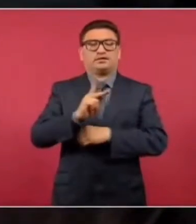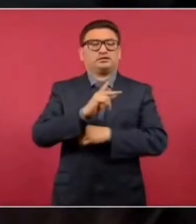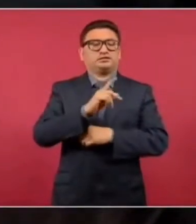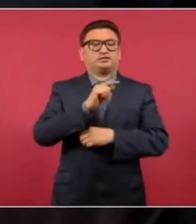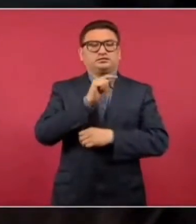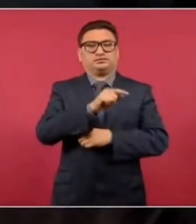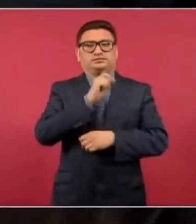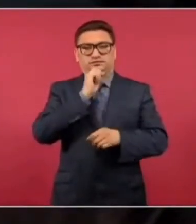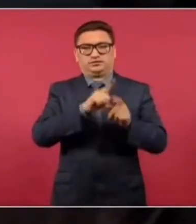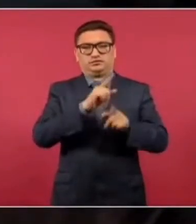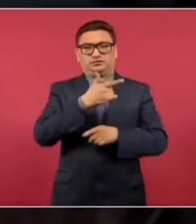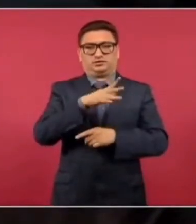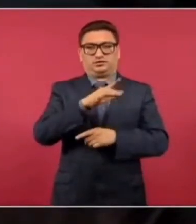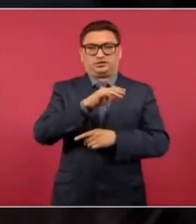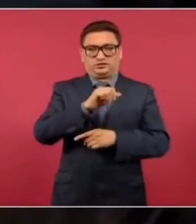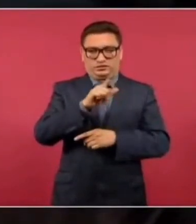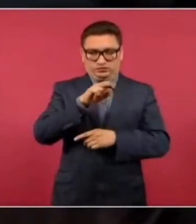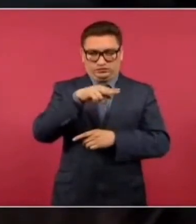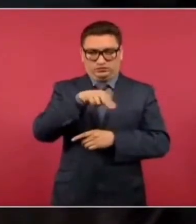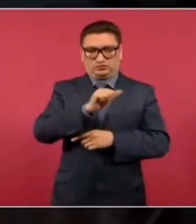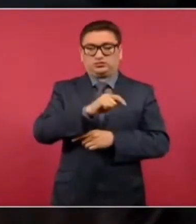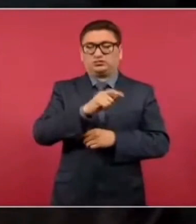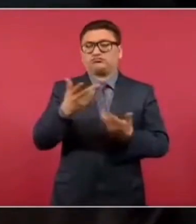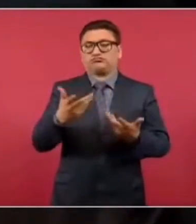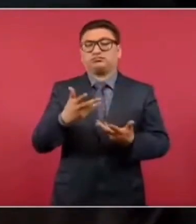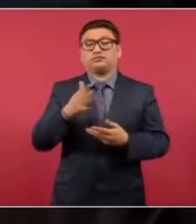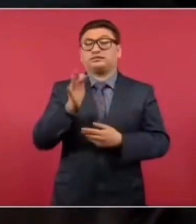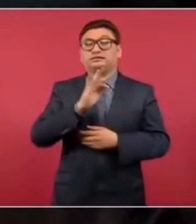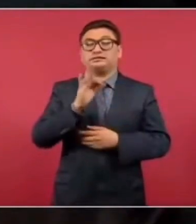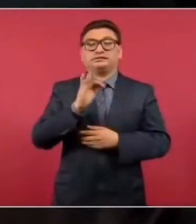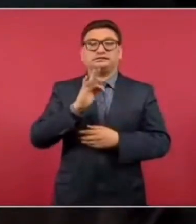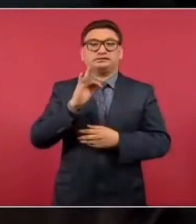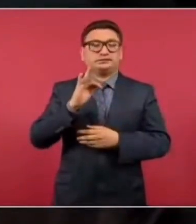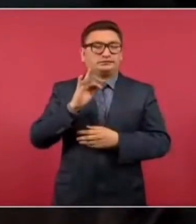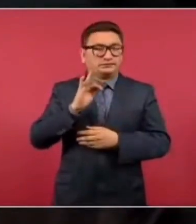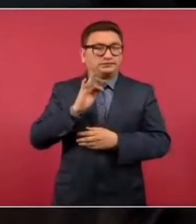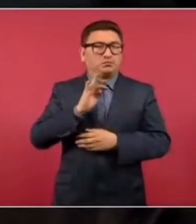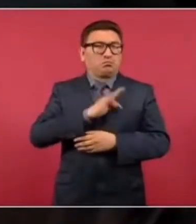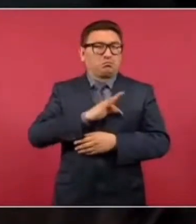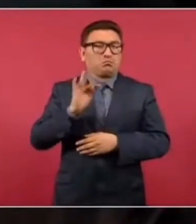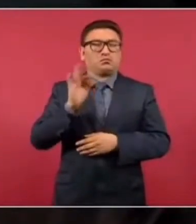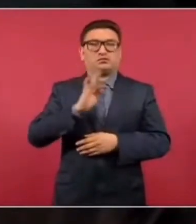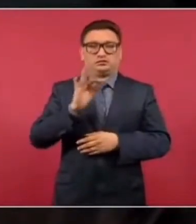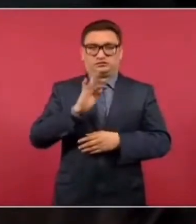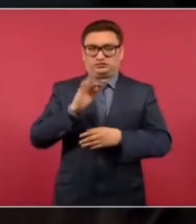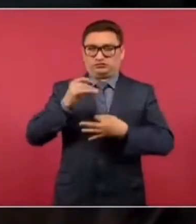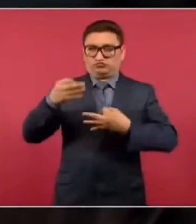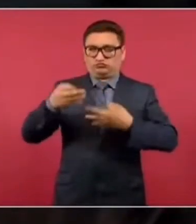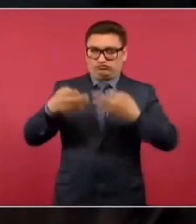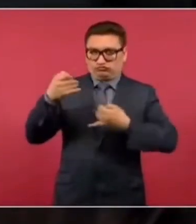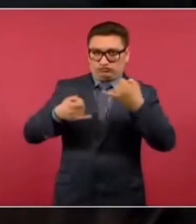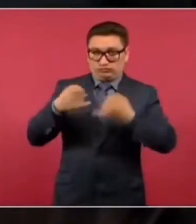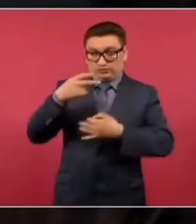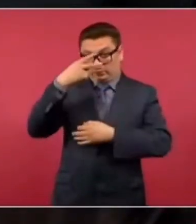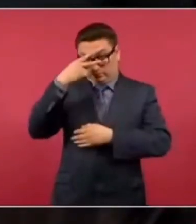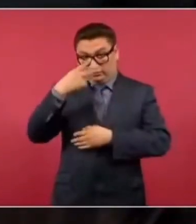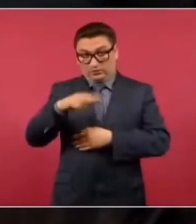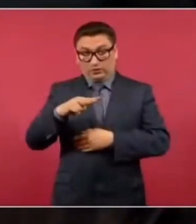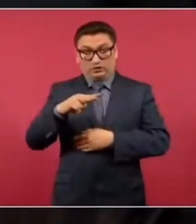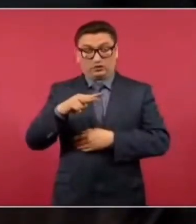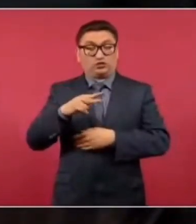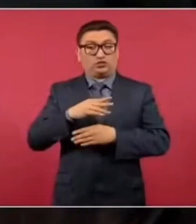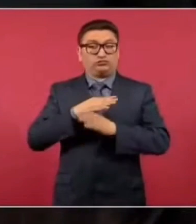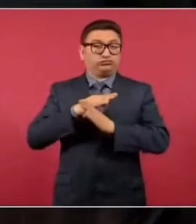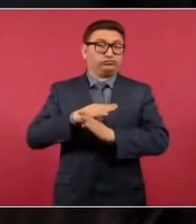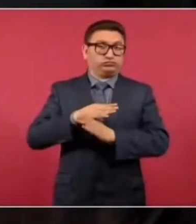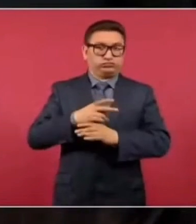que se dio con García Luna, si pudiera haber la posibilidad de un juicio, México se estaría de nuevo